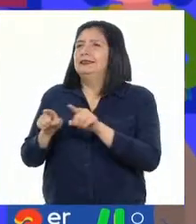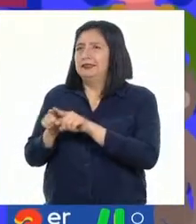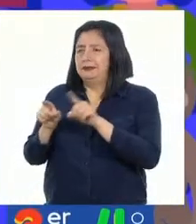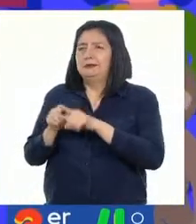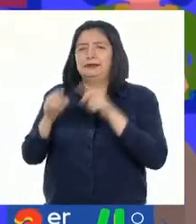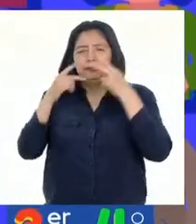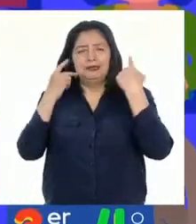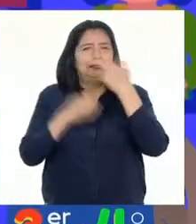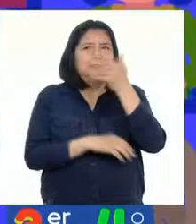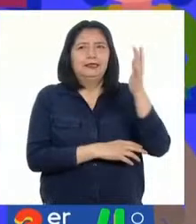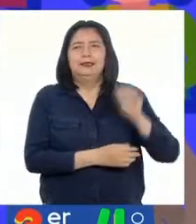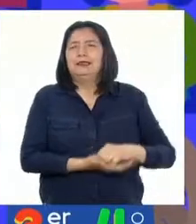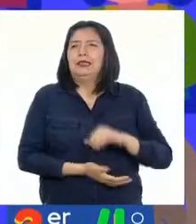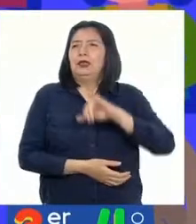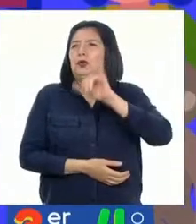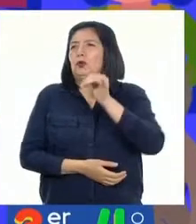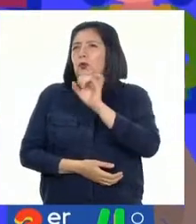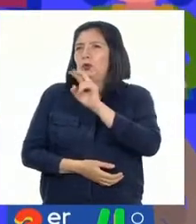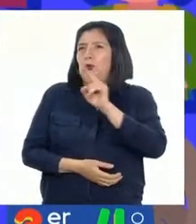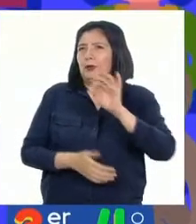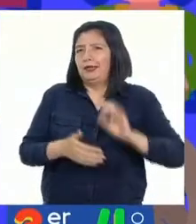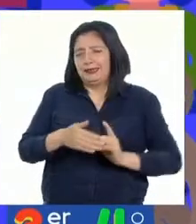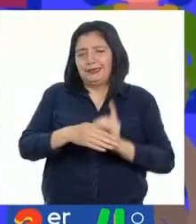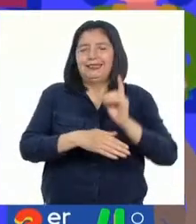la selva viene Juana Estebania.